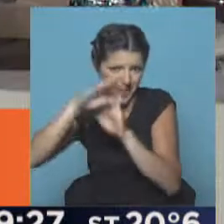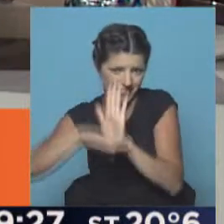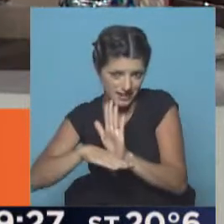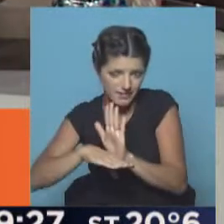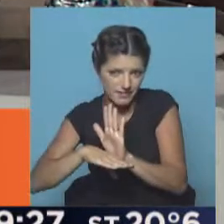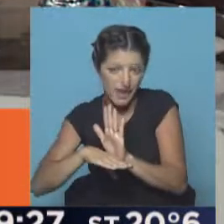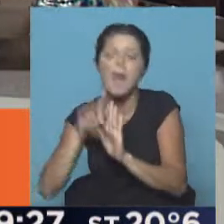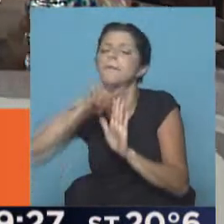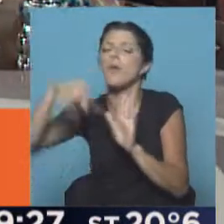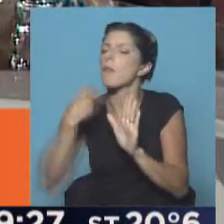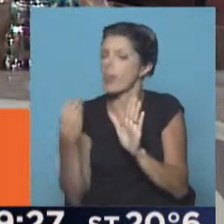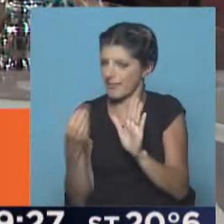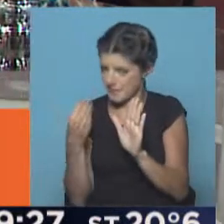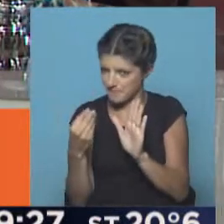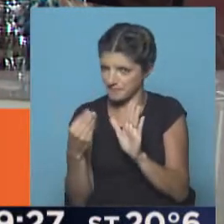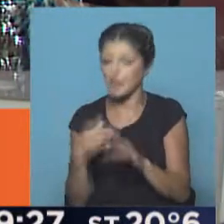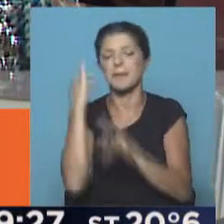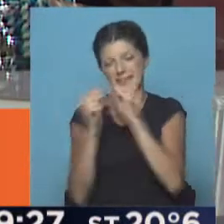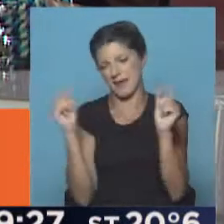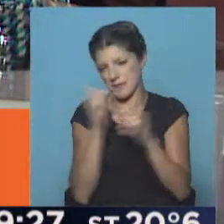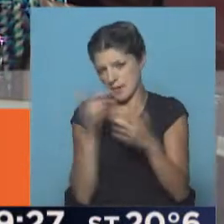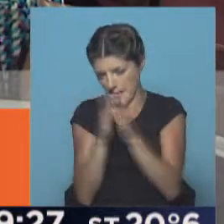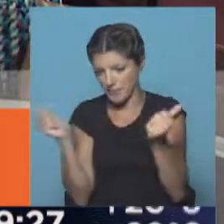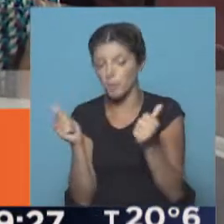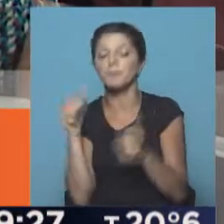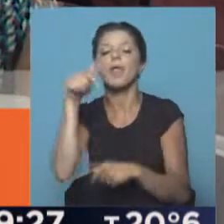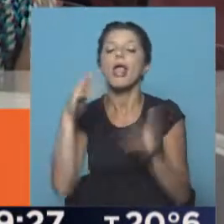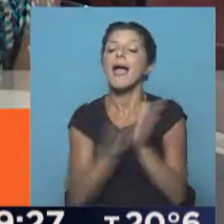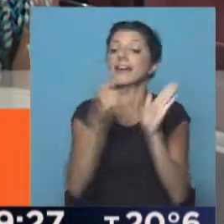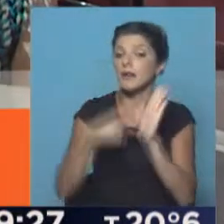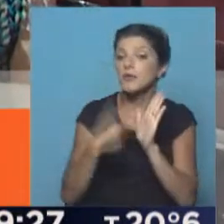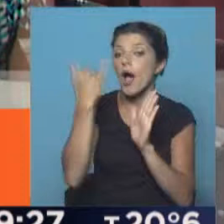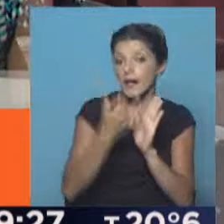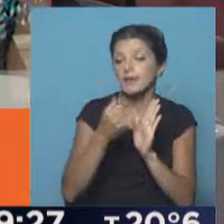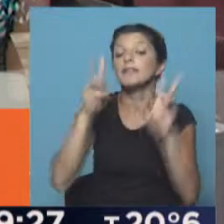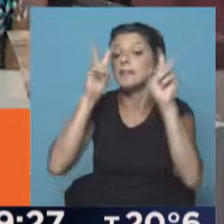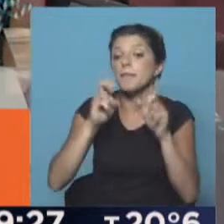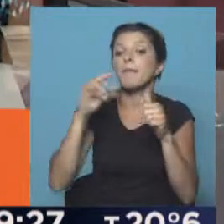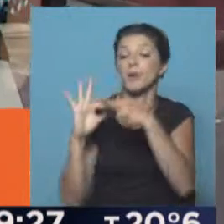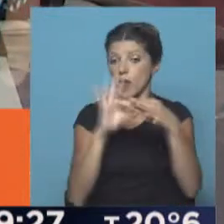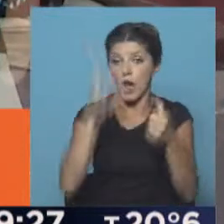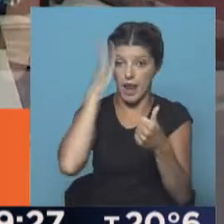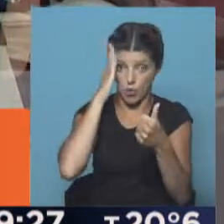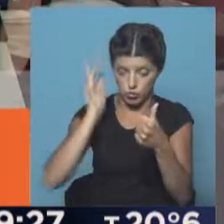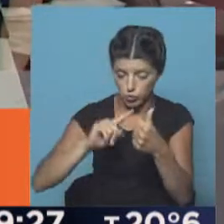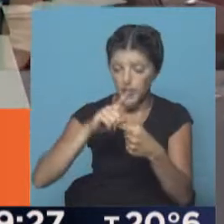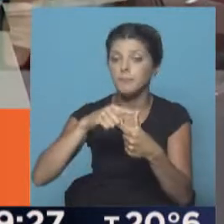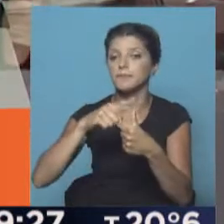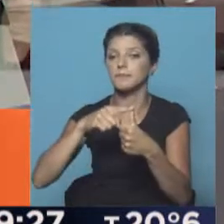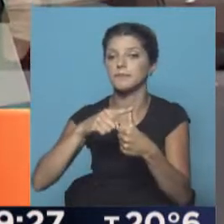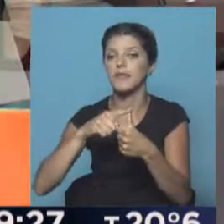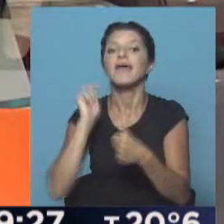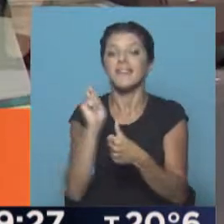muchos factores. Para decirlo rápidamente, nosotros en el libro trabajamos factores culturales que tienen que ver con la preparación de quienes